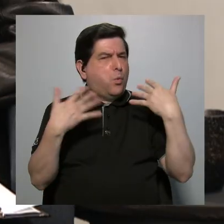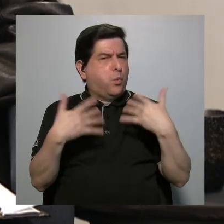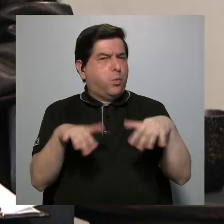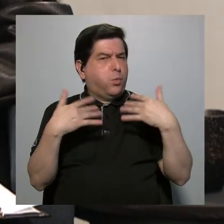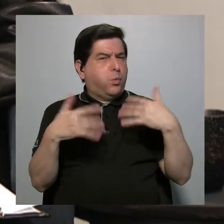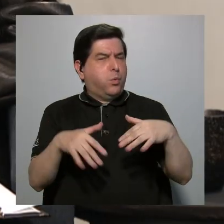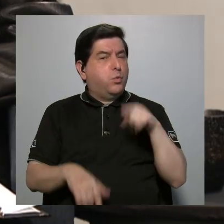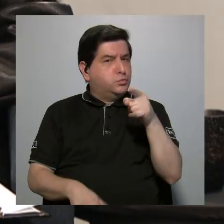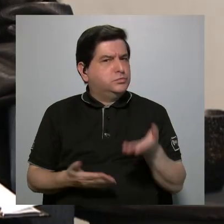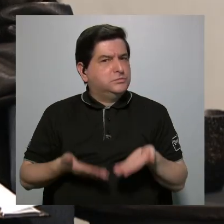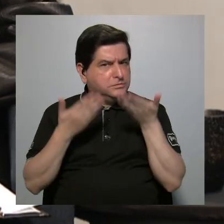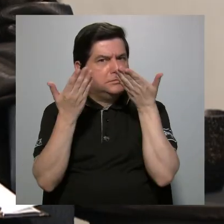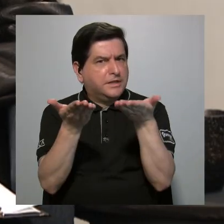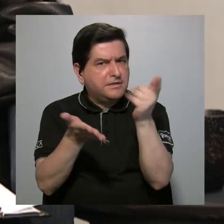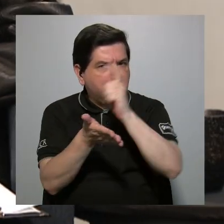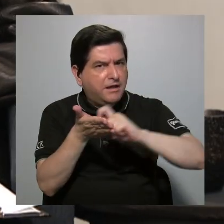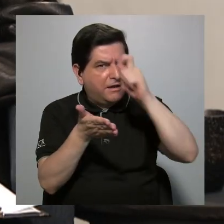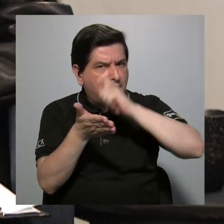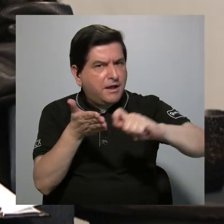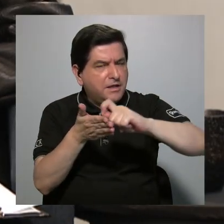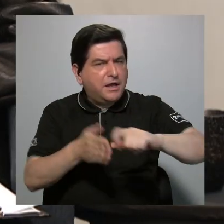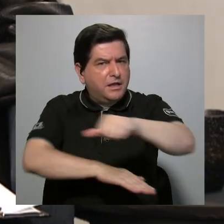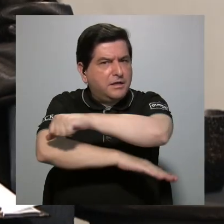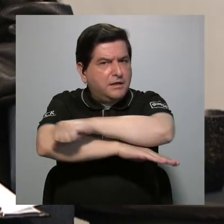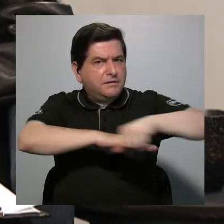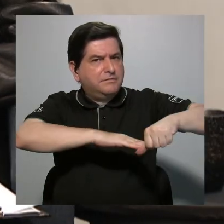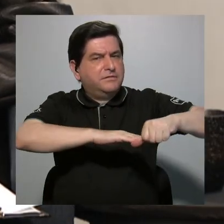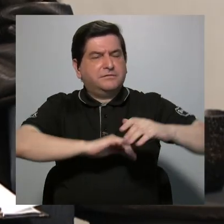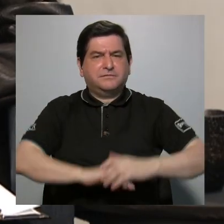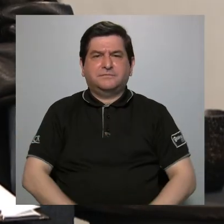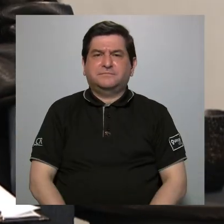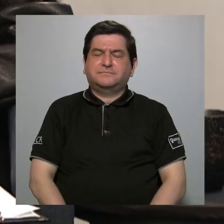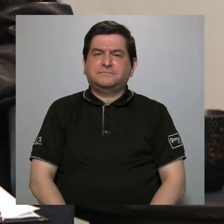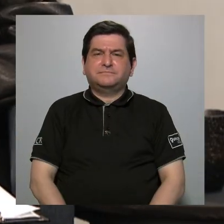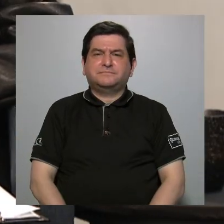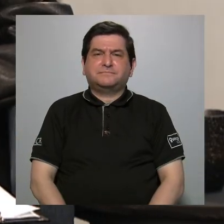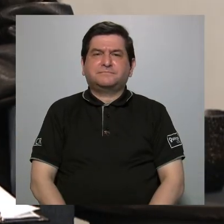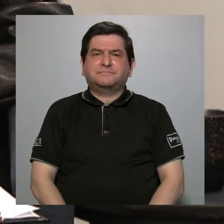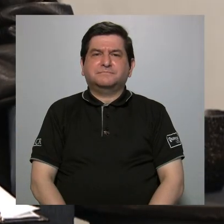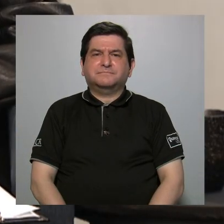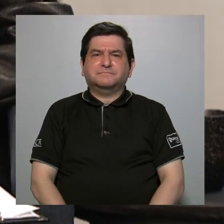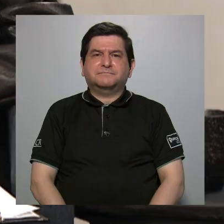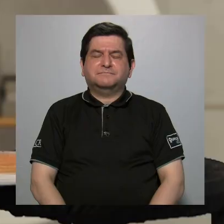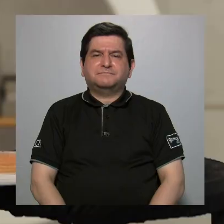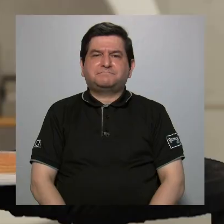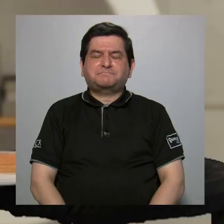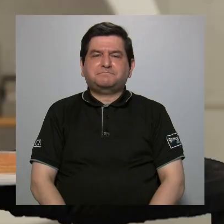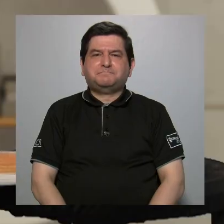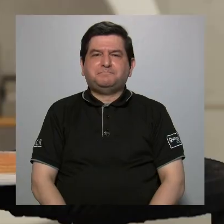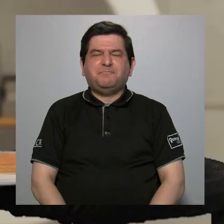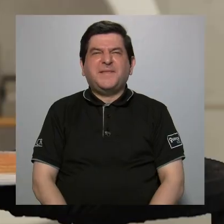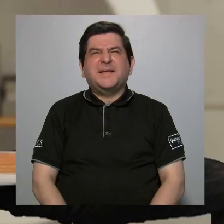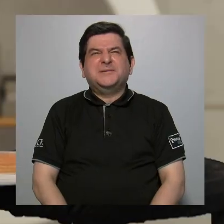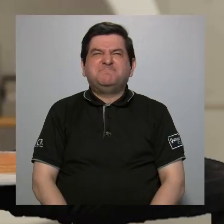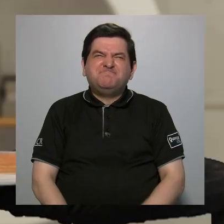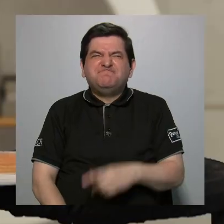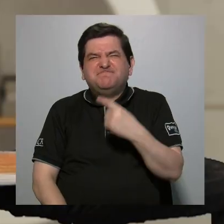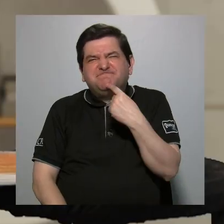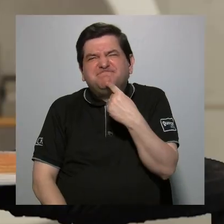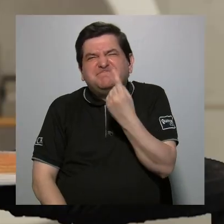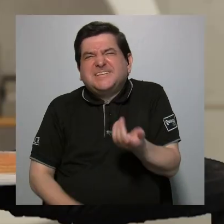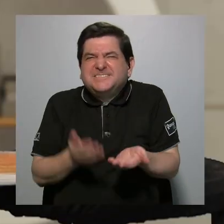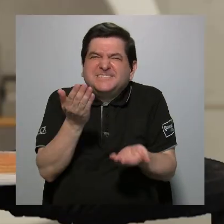aporte, definitivamente, le ha dado usted a la Escuela de Arquitectura, don Hernán. Bueno, digamos